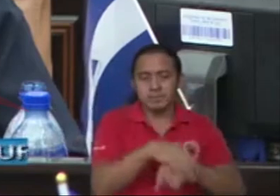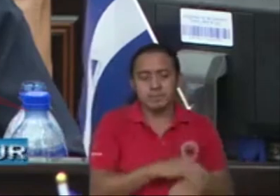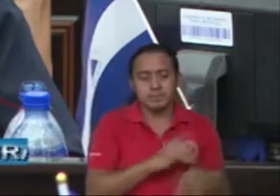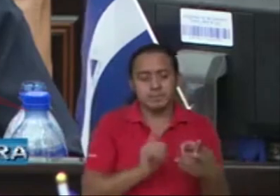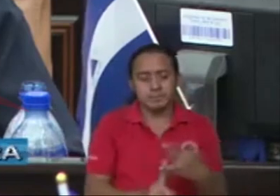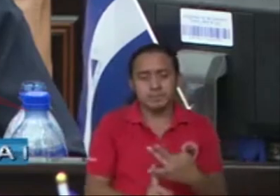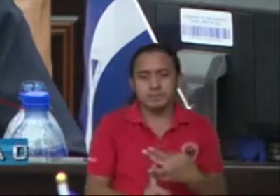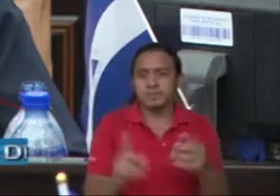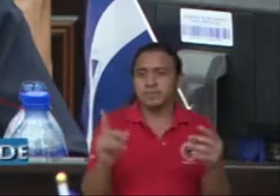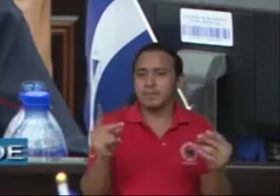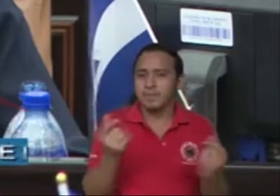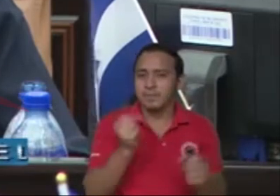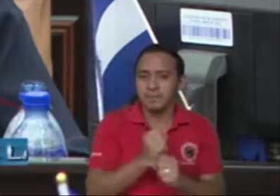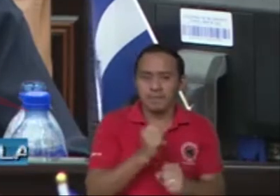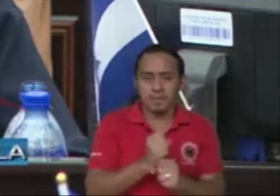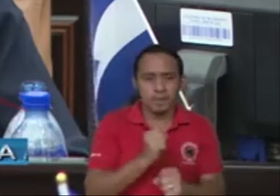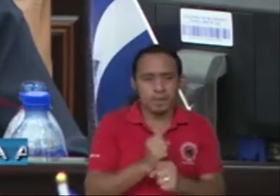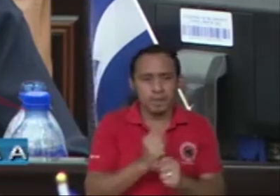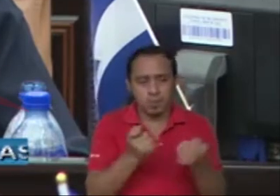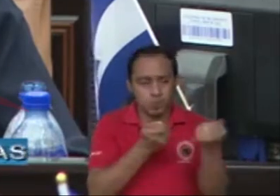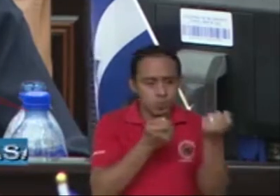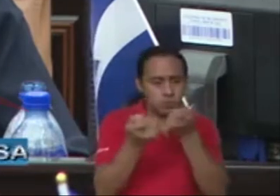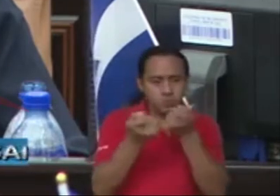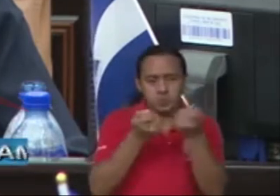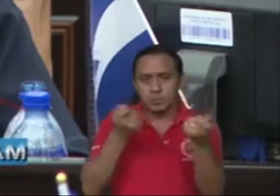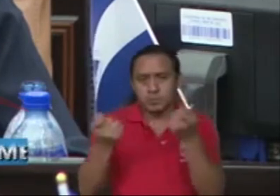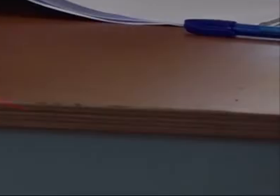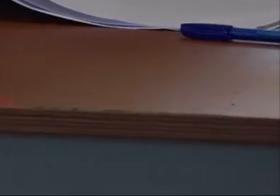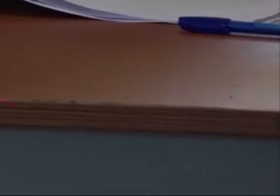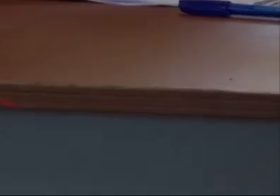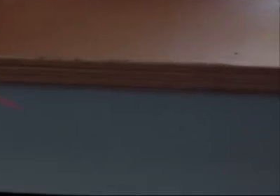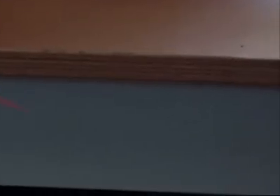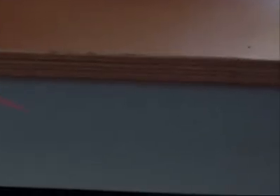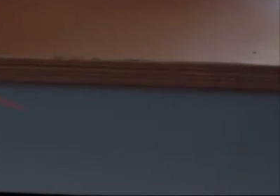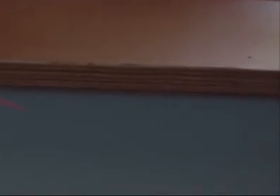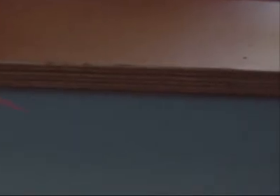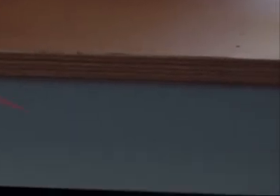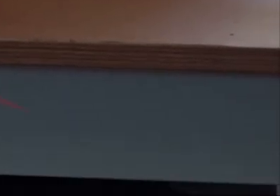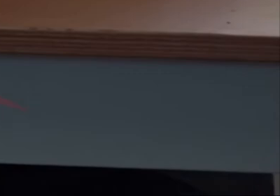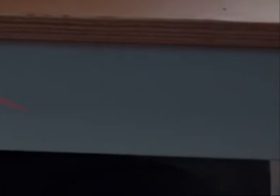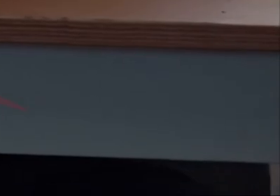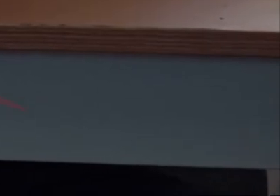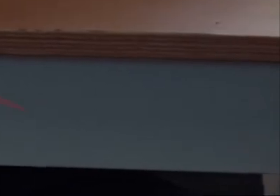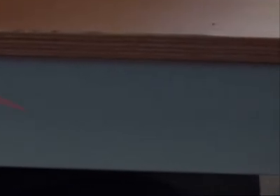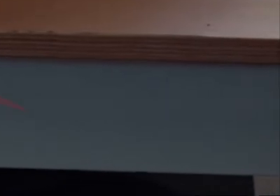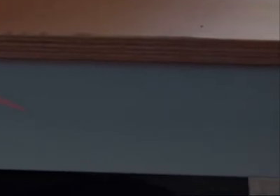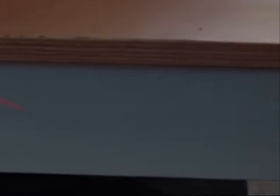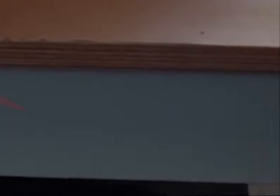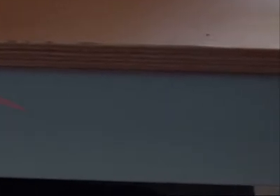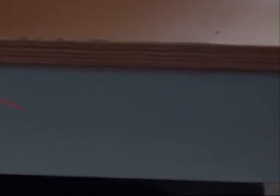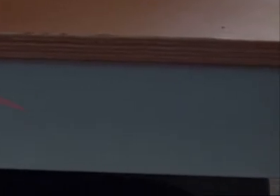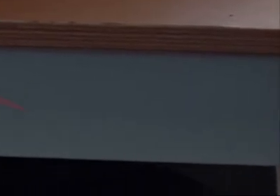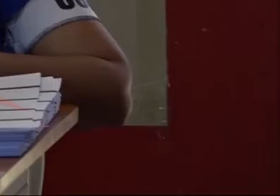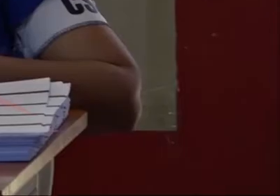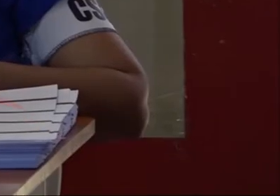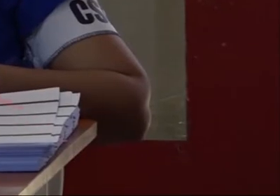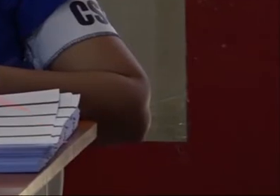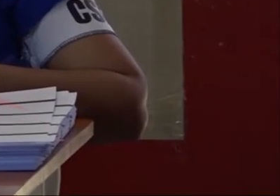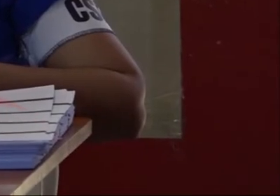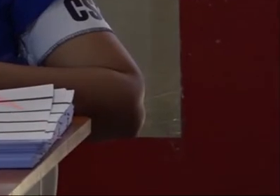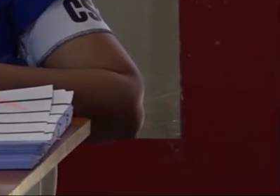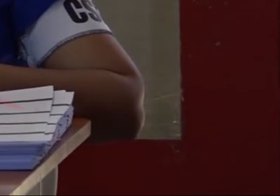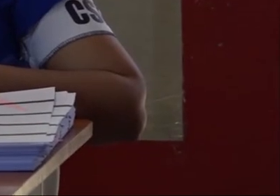3. Agilizar administrativamente el funcionamiento de las juntas receptoras de votos durante